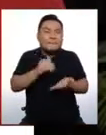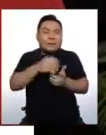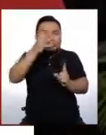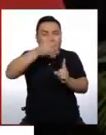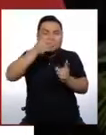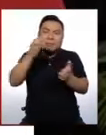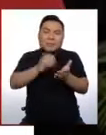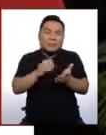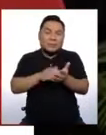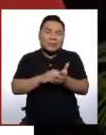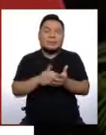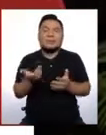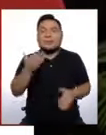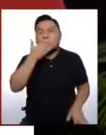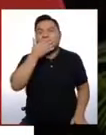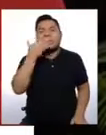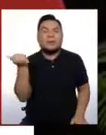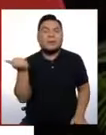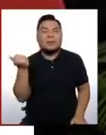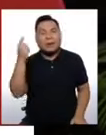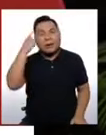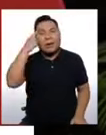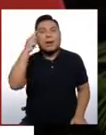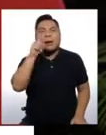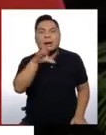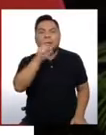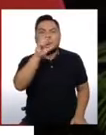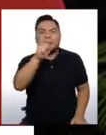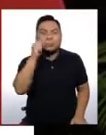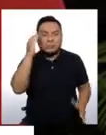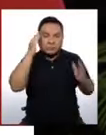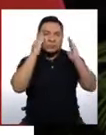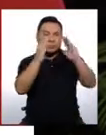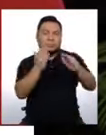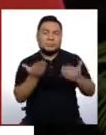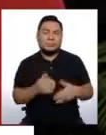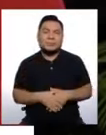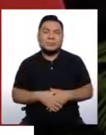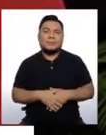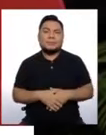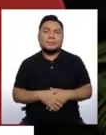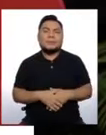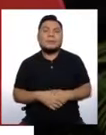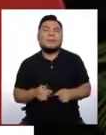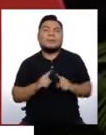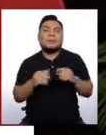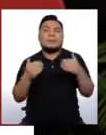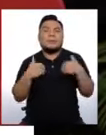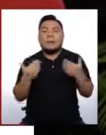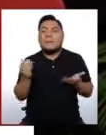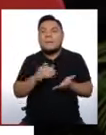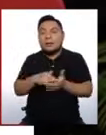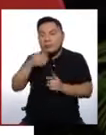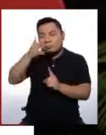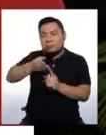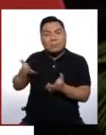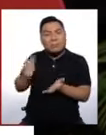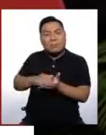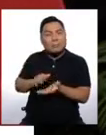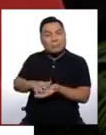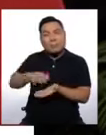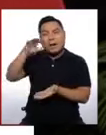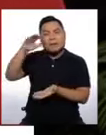permite tener una mejor herramienta para atenderlo pero tener mayor cantidad de pruebas